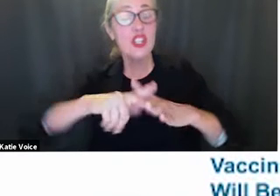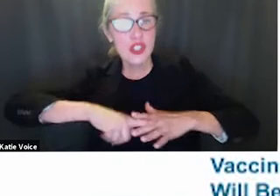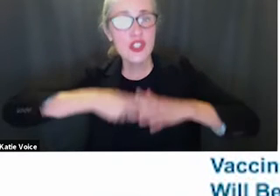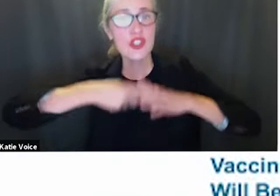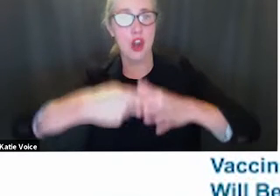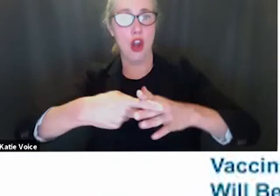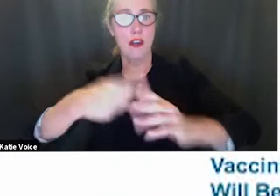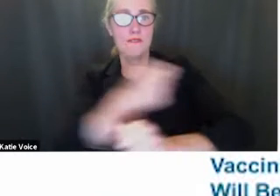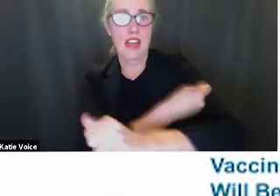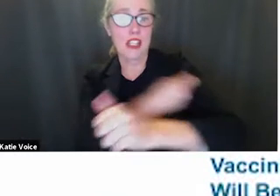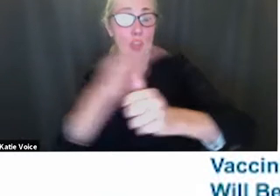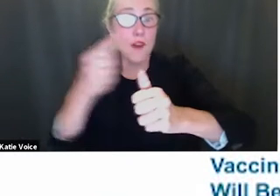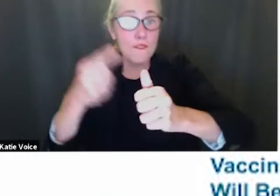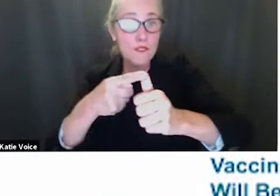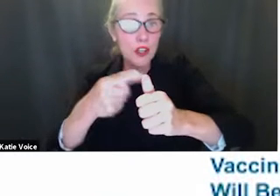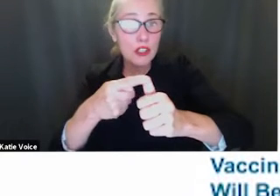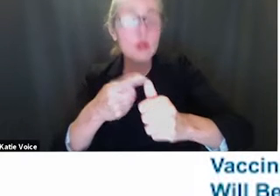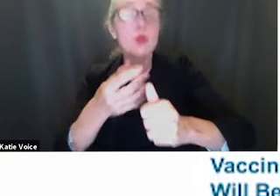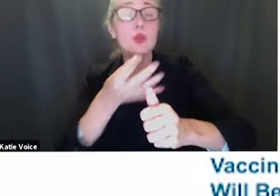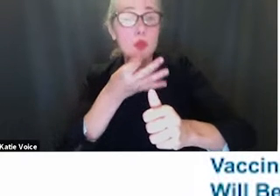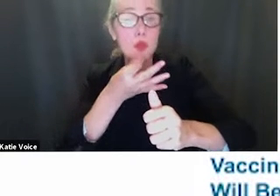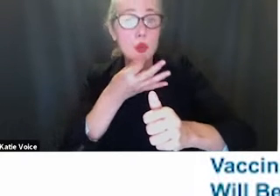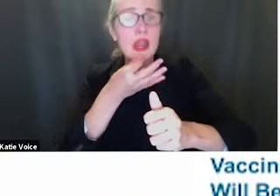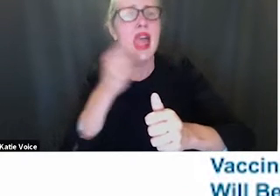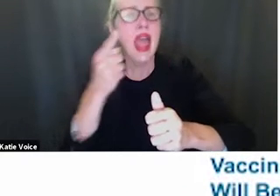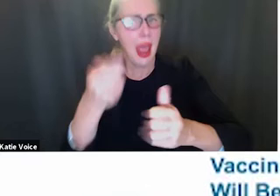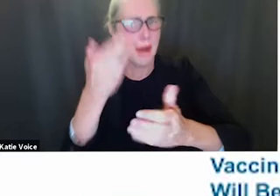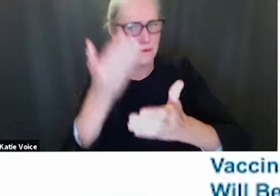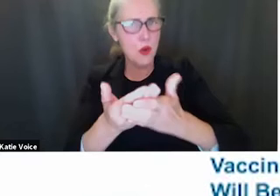pronto y han confirmado que lo van a hacer.